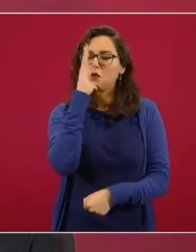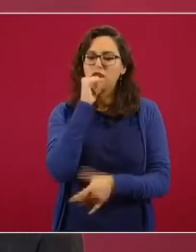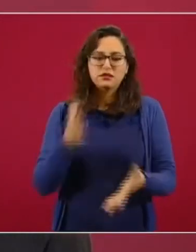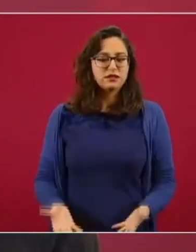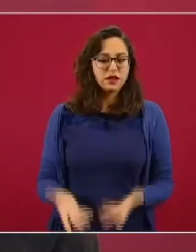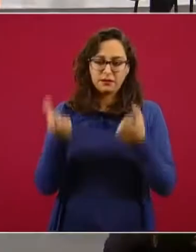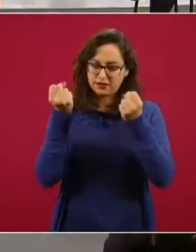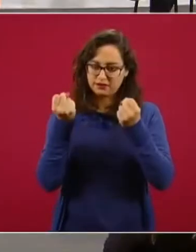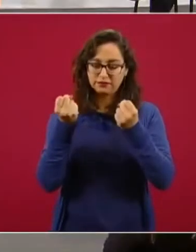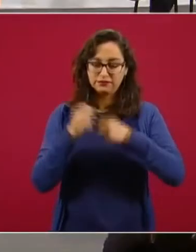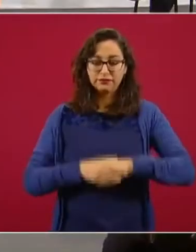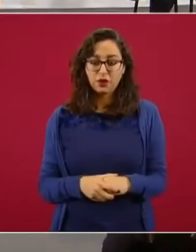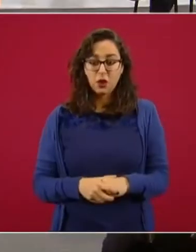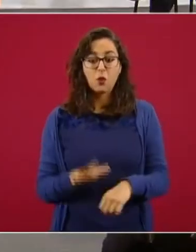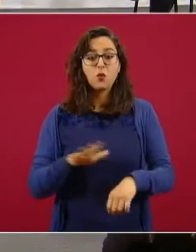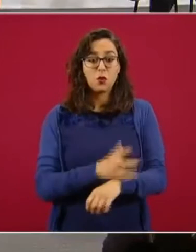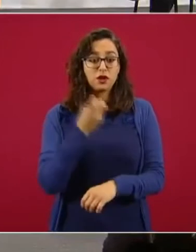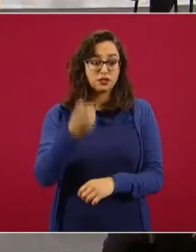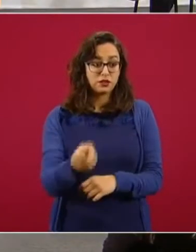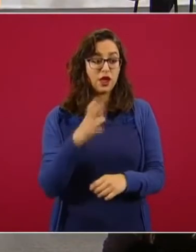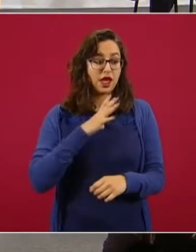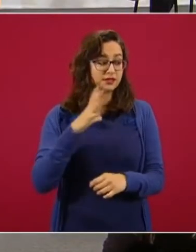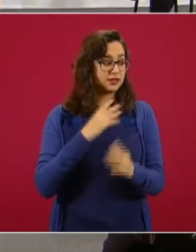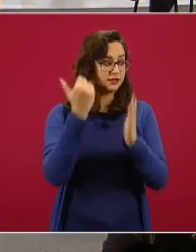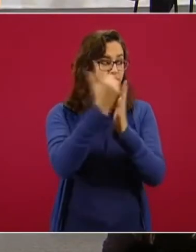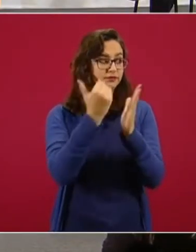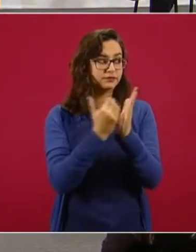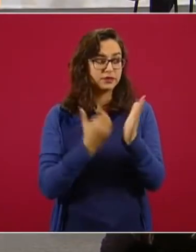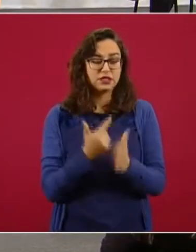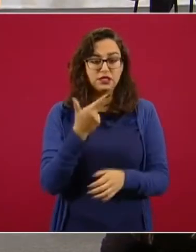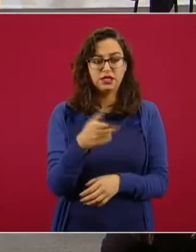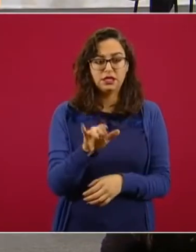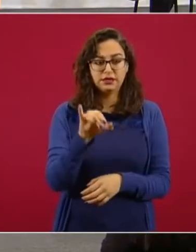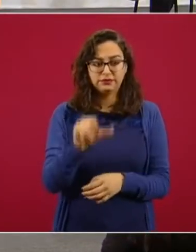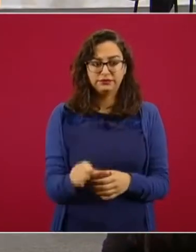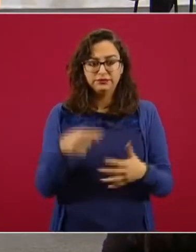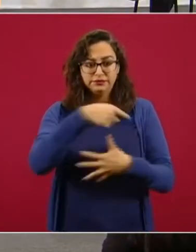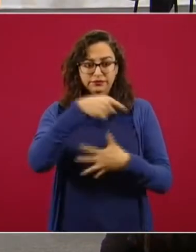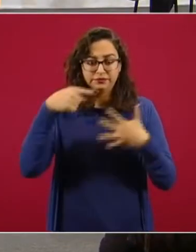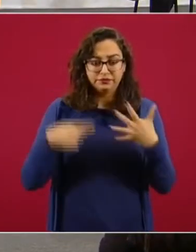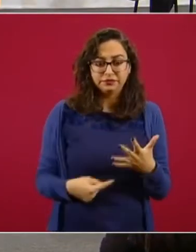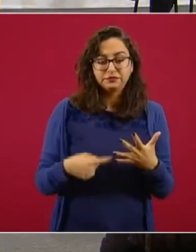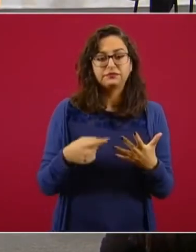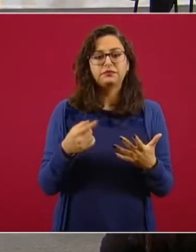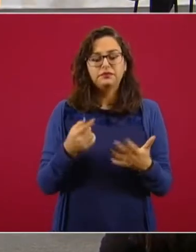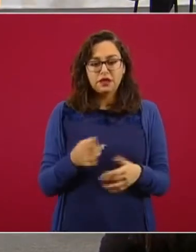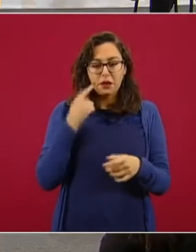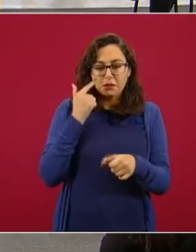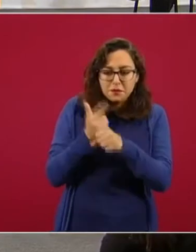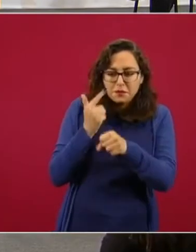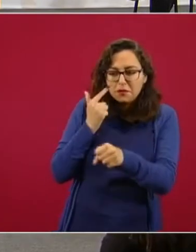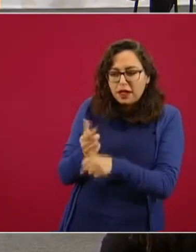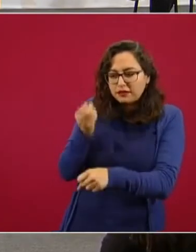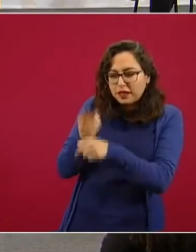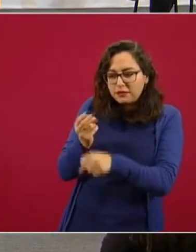extenso. Entonces decíamos, de esta guía nos permite detectar oportunamente y en la segunda guía lo que se